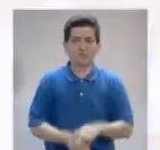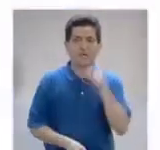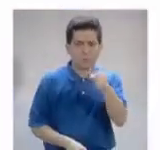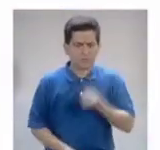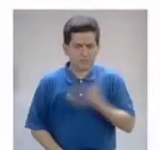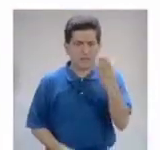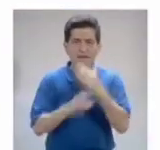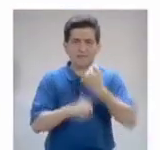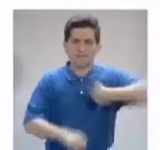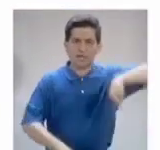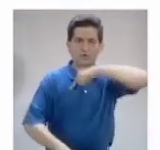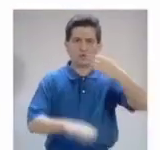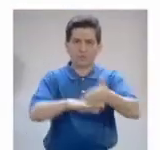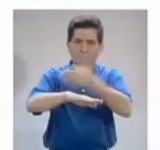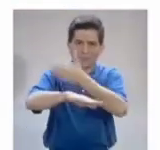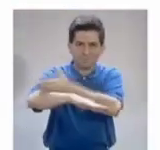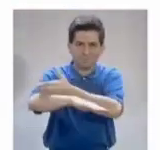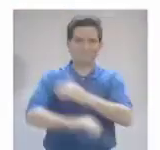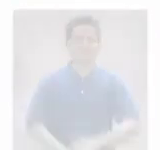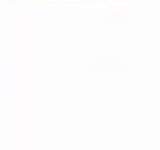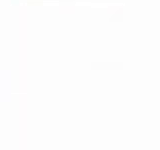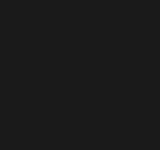Servicios. Hágase escuchar. Háganos mejorar.